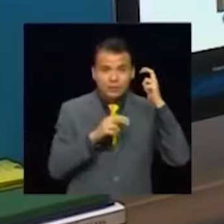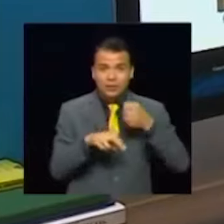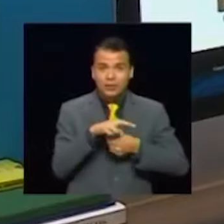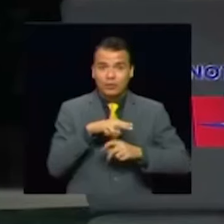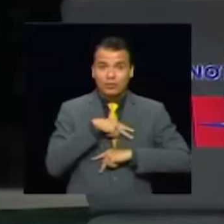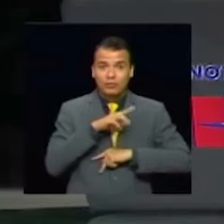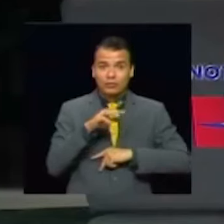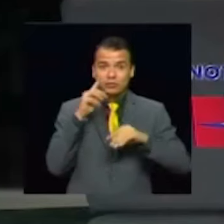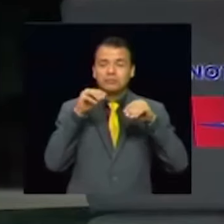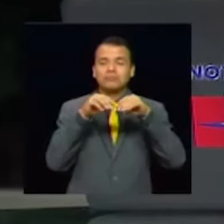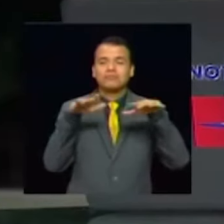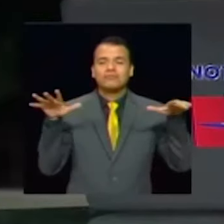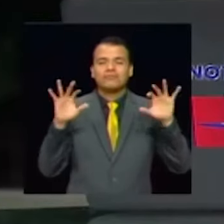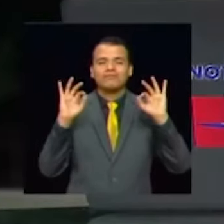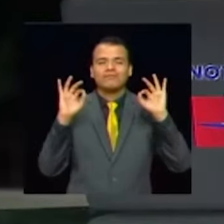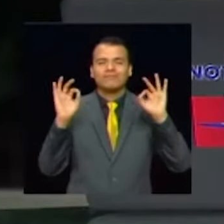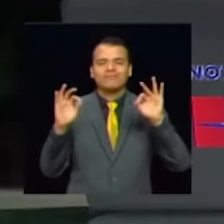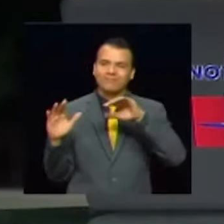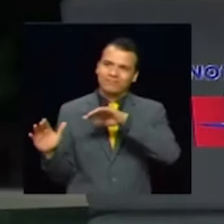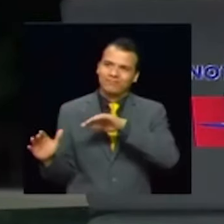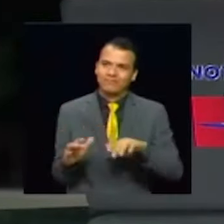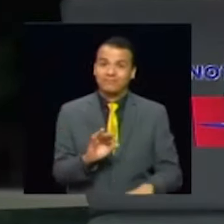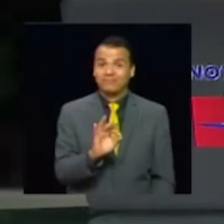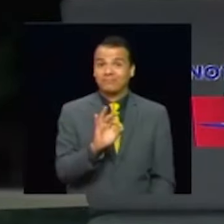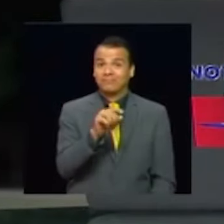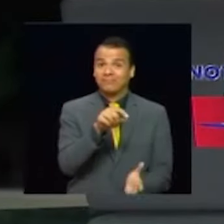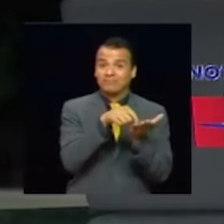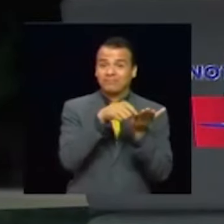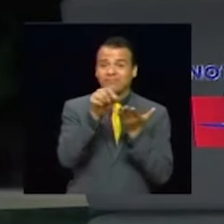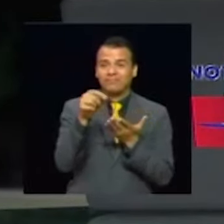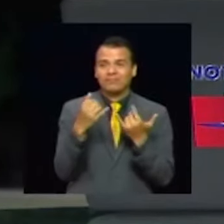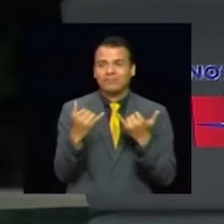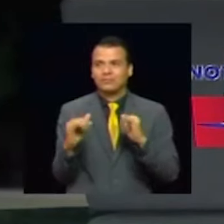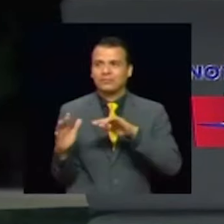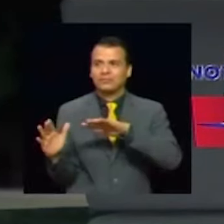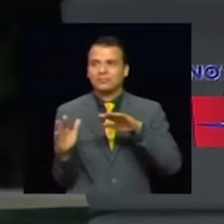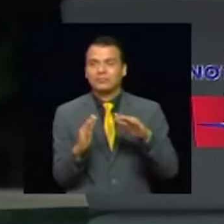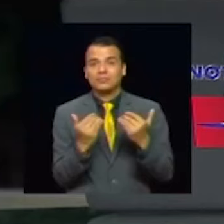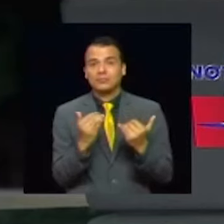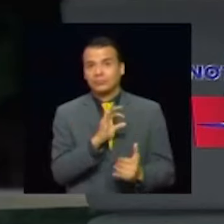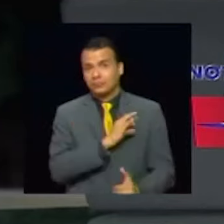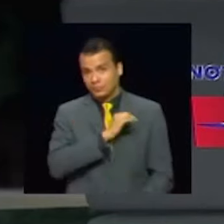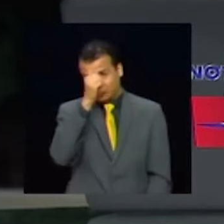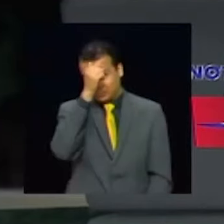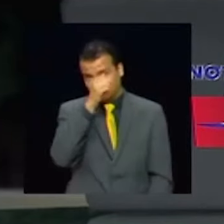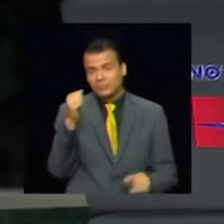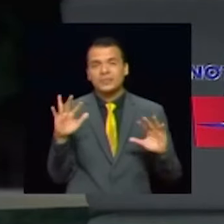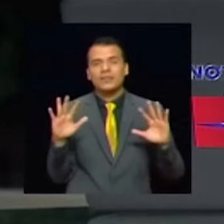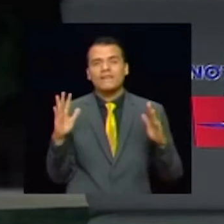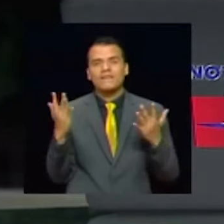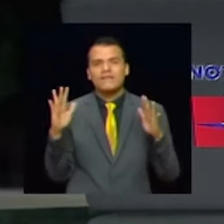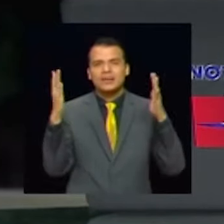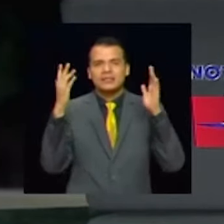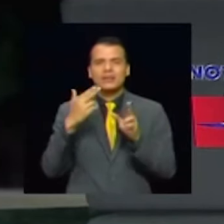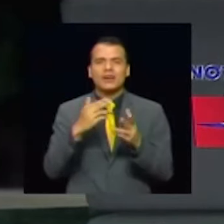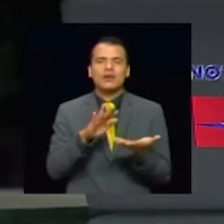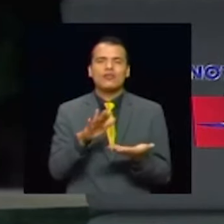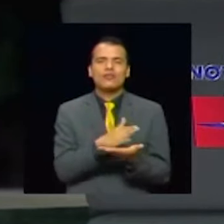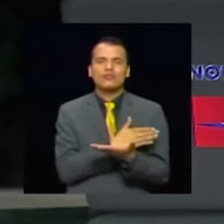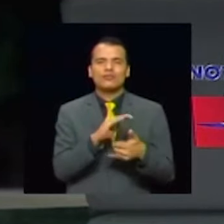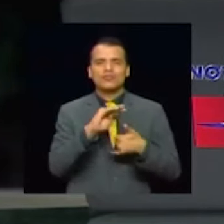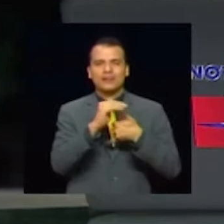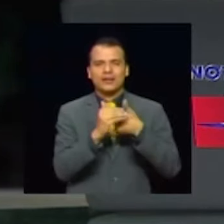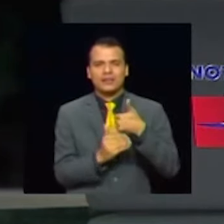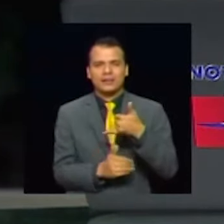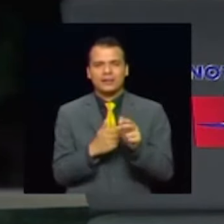región. Buena esa. Este fin de semana se realiza el Festival Mono Núñez, un evento que reúne además a